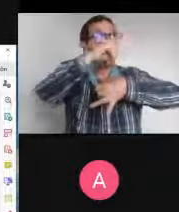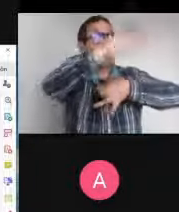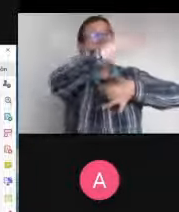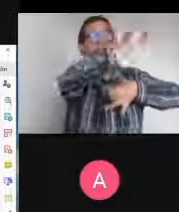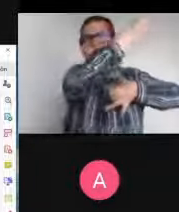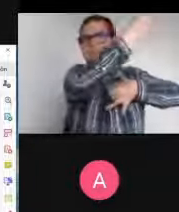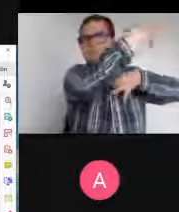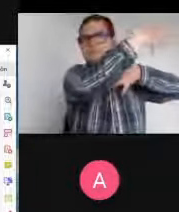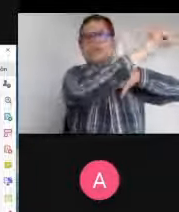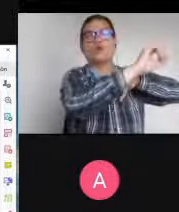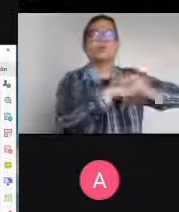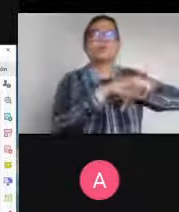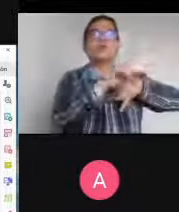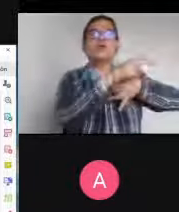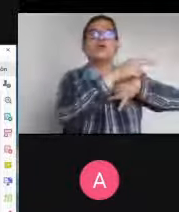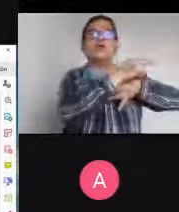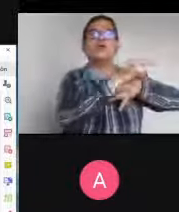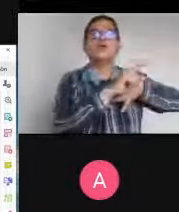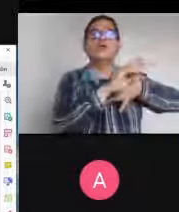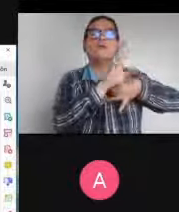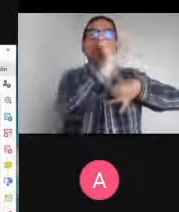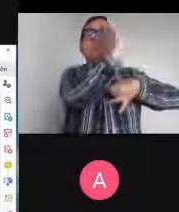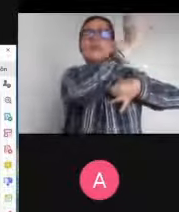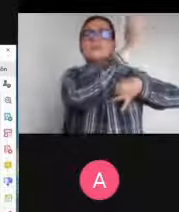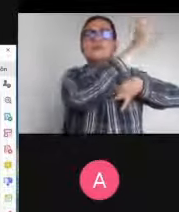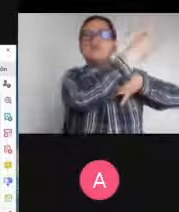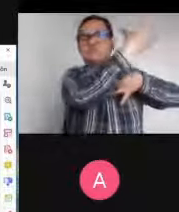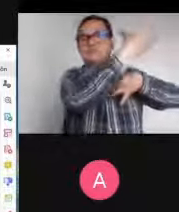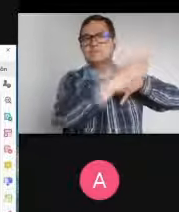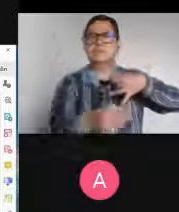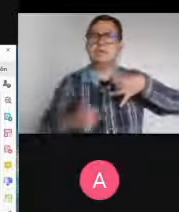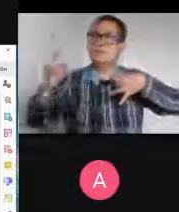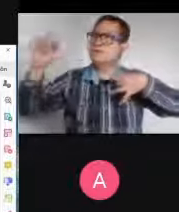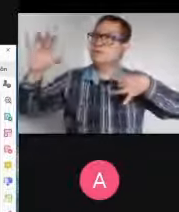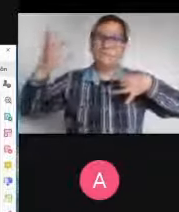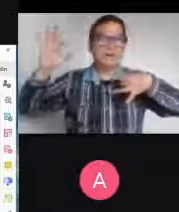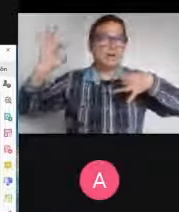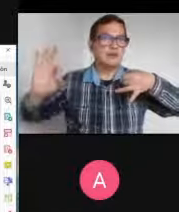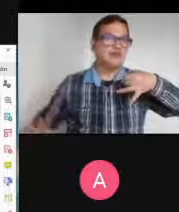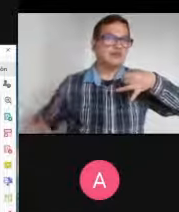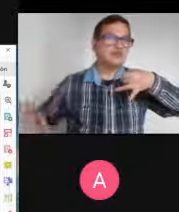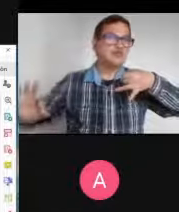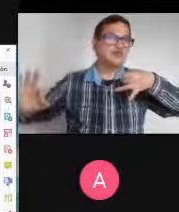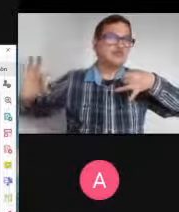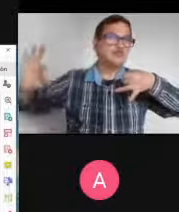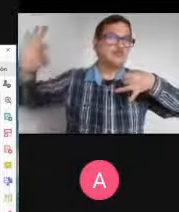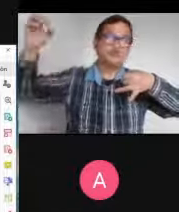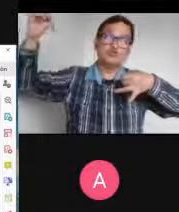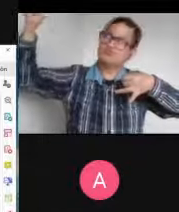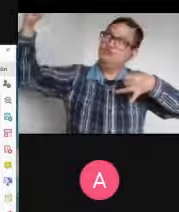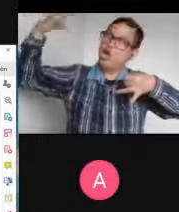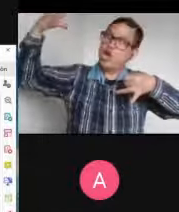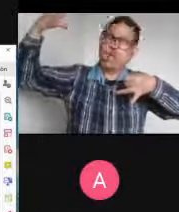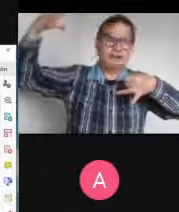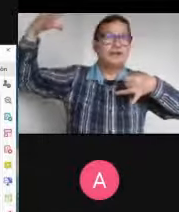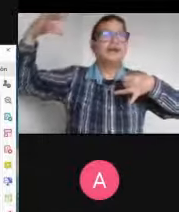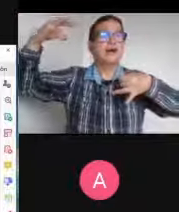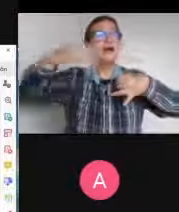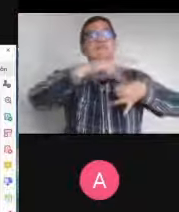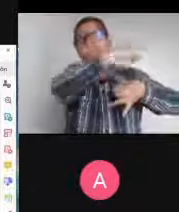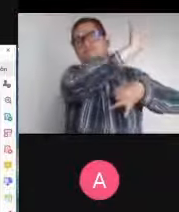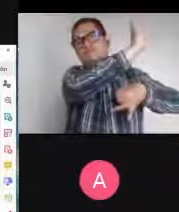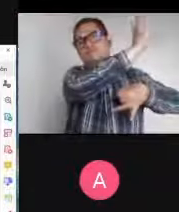apague la luz. ¿Listo? Entonces ese es básicamente, ella lo que hace es variar una resistencia y permitir o no permitir como